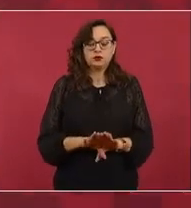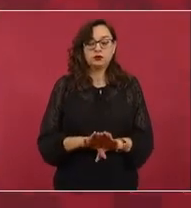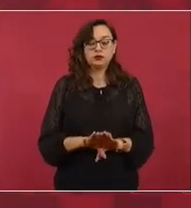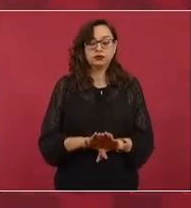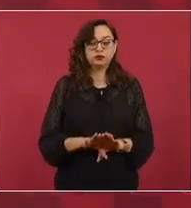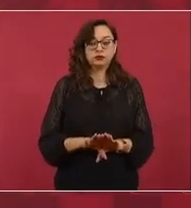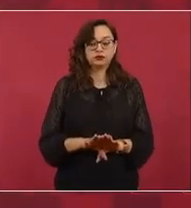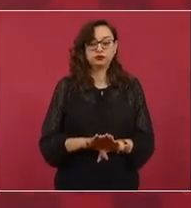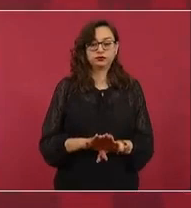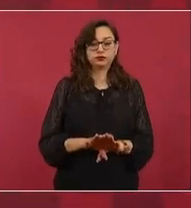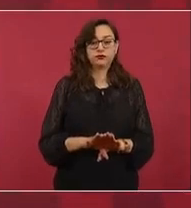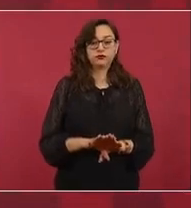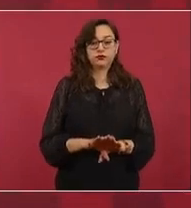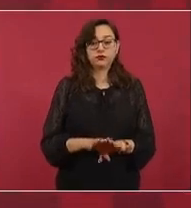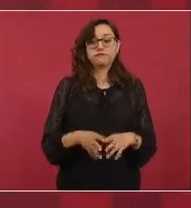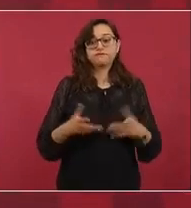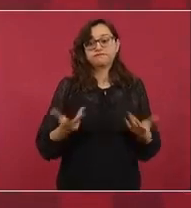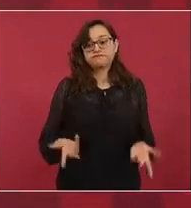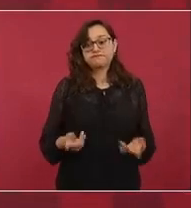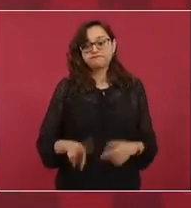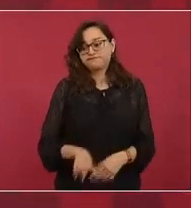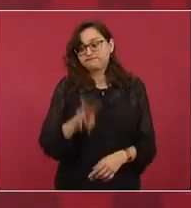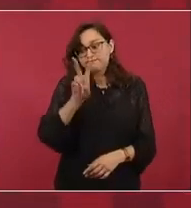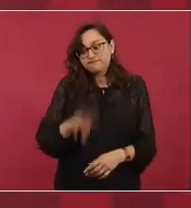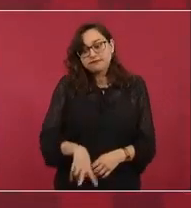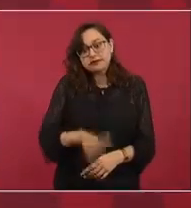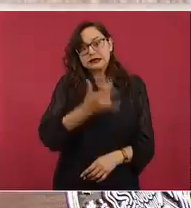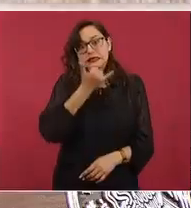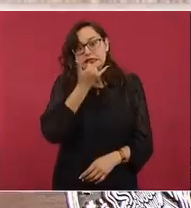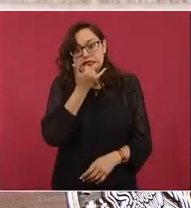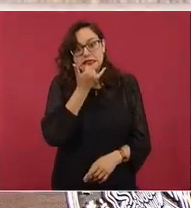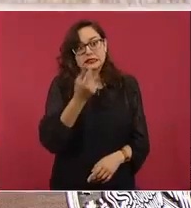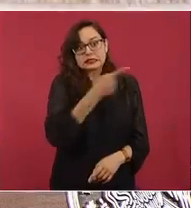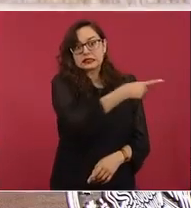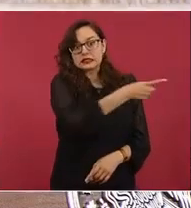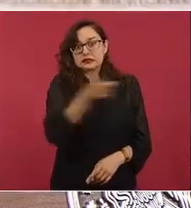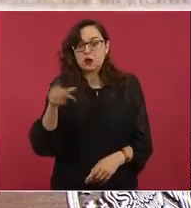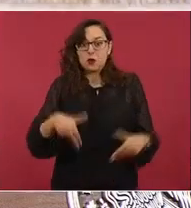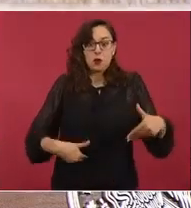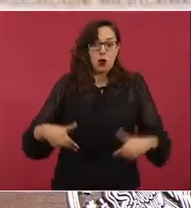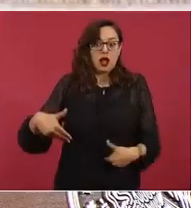pues nos está funcionando lo que no les gusta a los